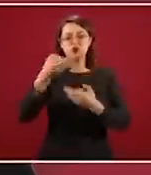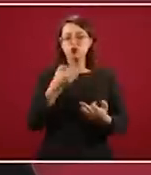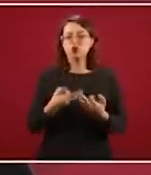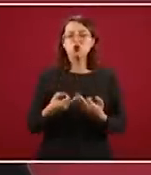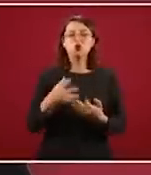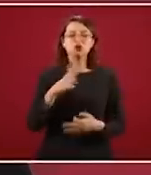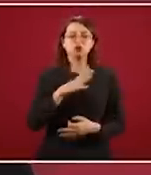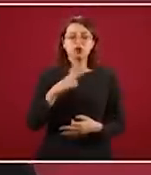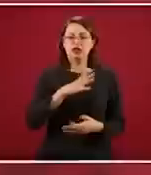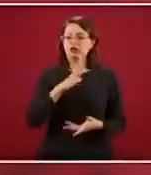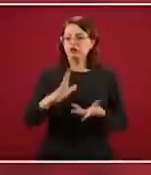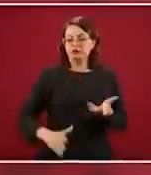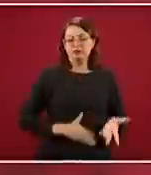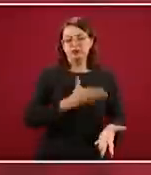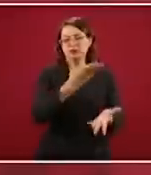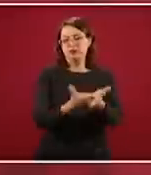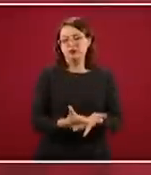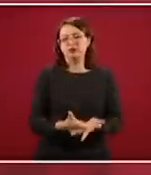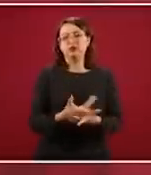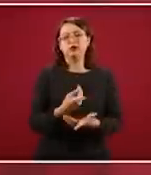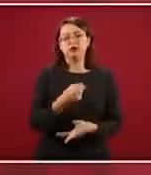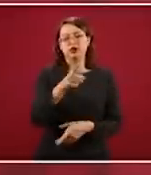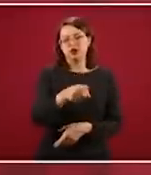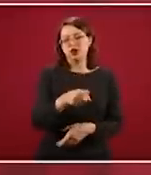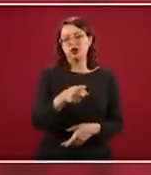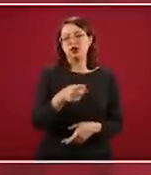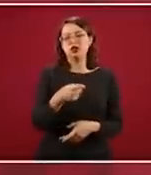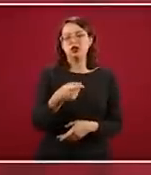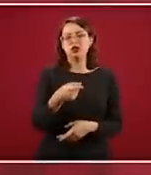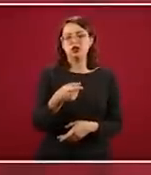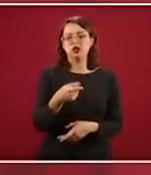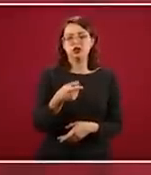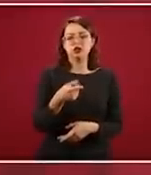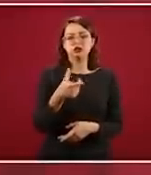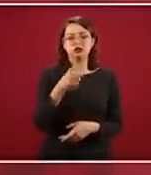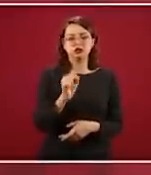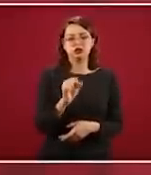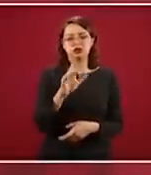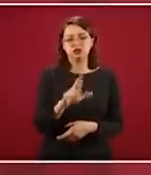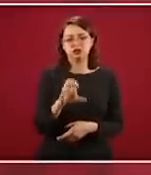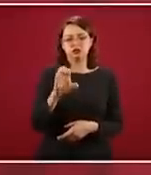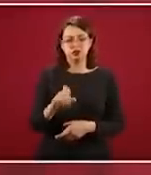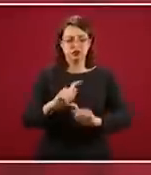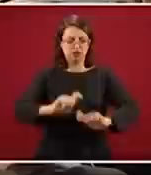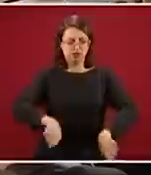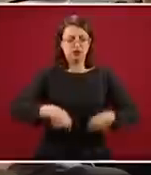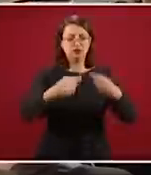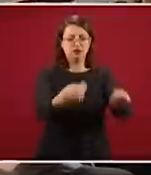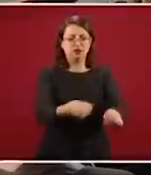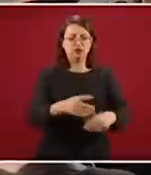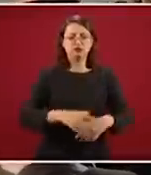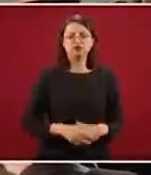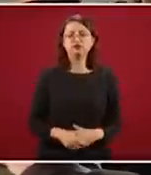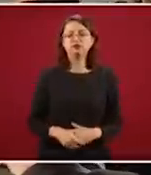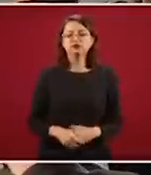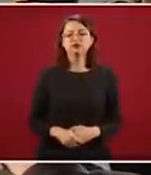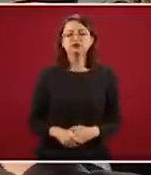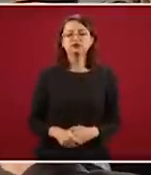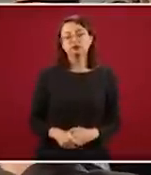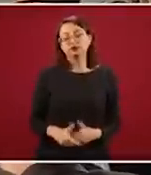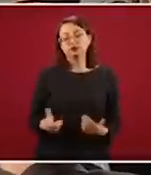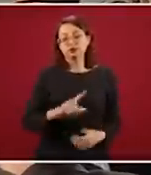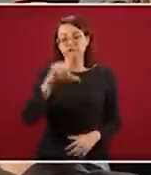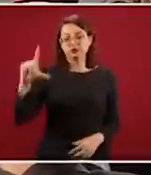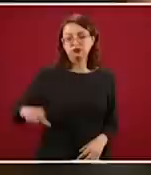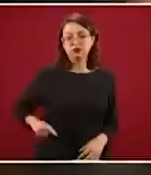puesto en conocimiento de la Secretaría de Relaciones Exteriores. ¿Comunicación directa con